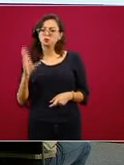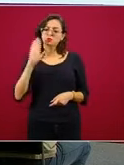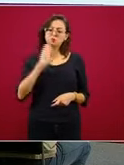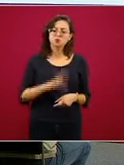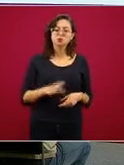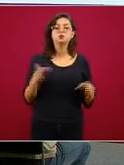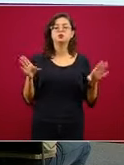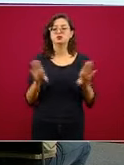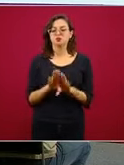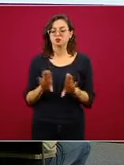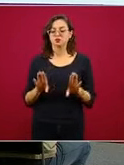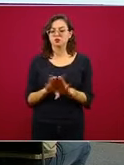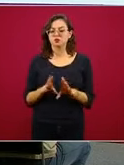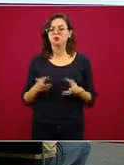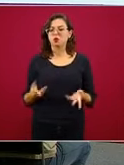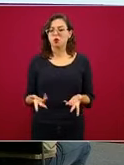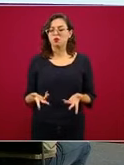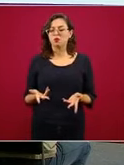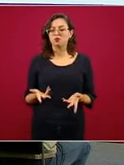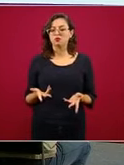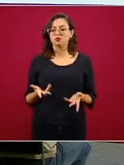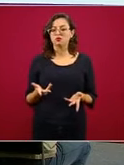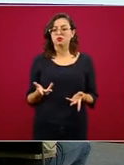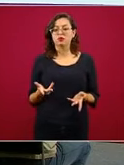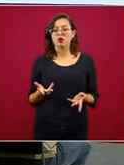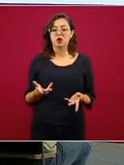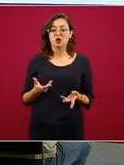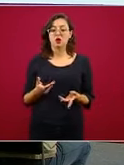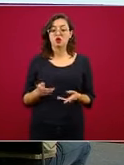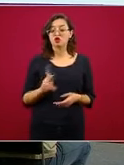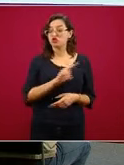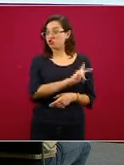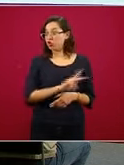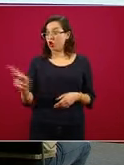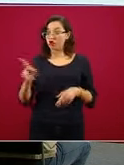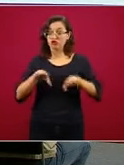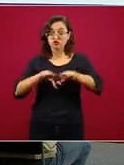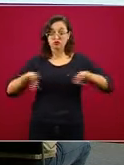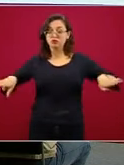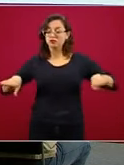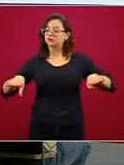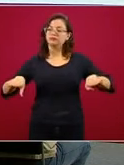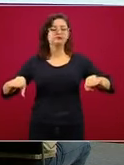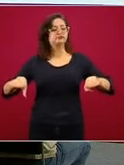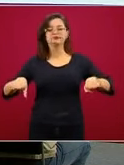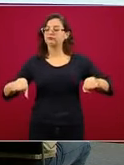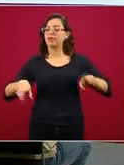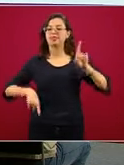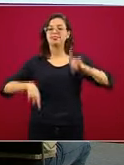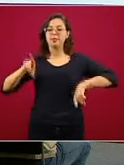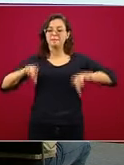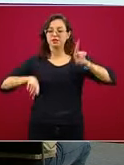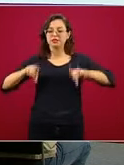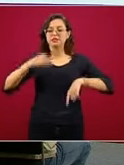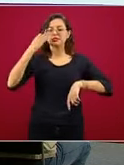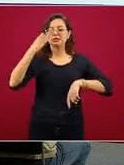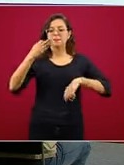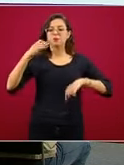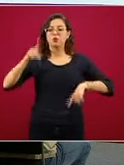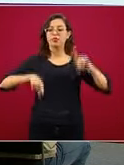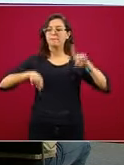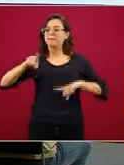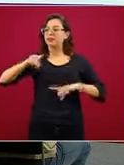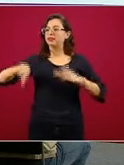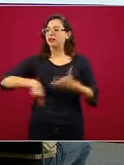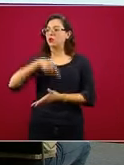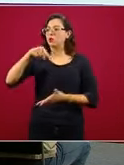en un lugar en particular. Porque no es universal, varía en el tiempo y varía de acuerdo a la calidad del control.